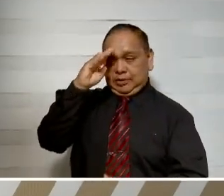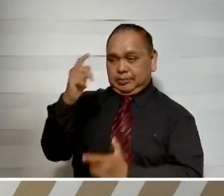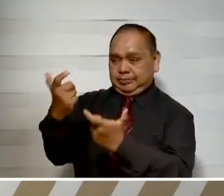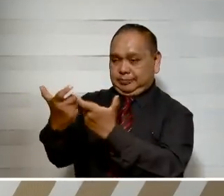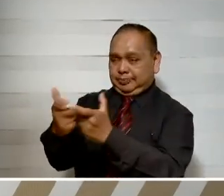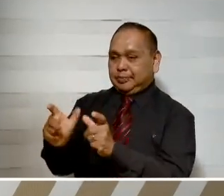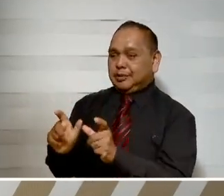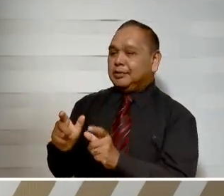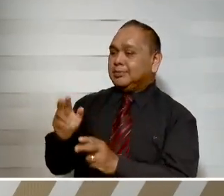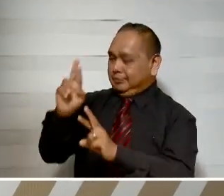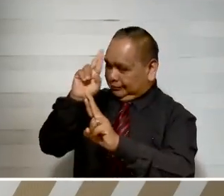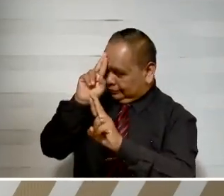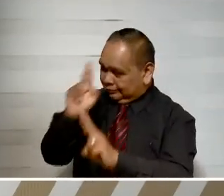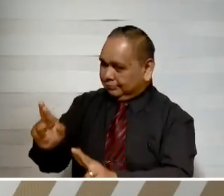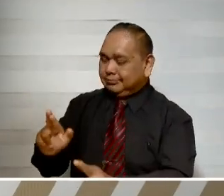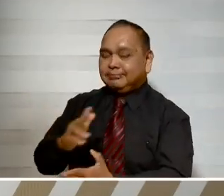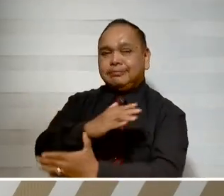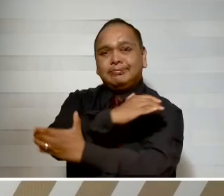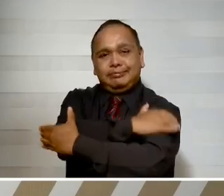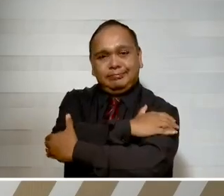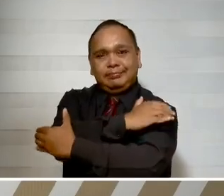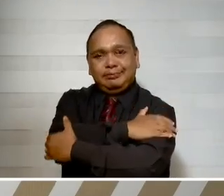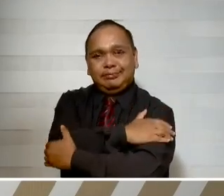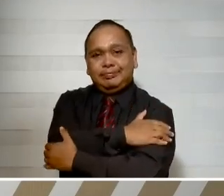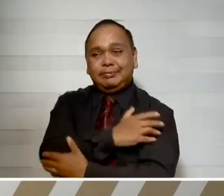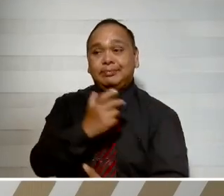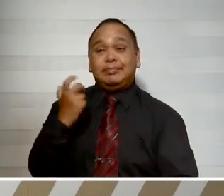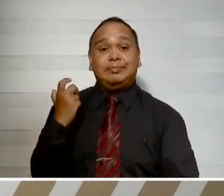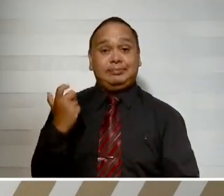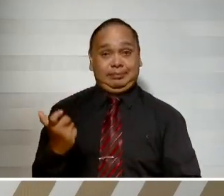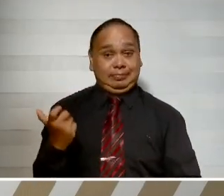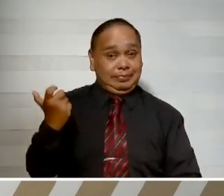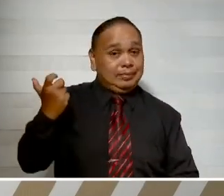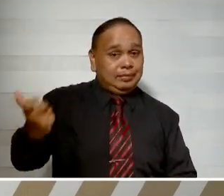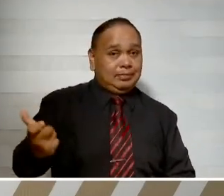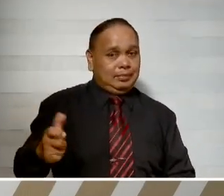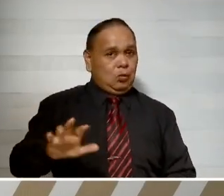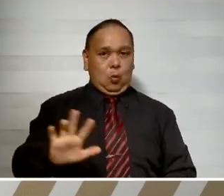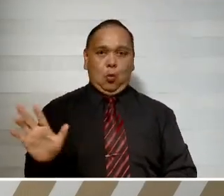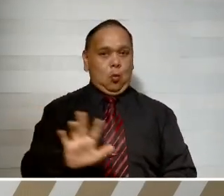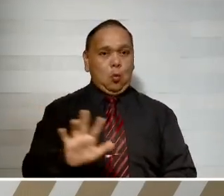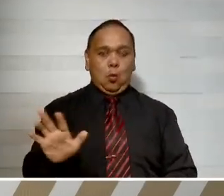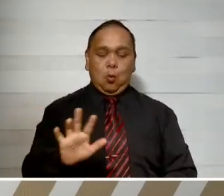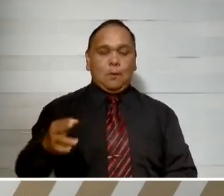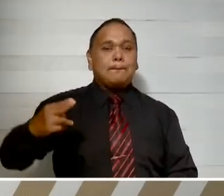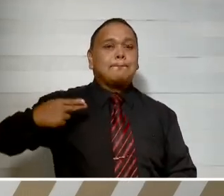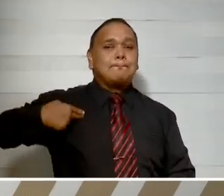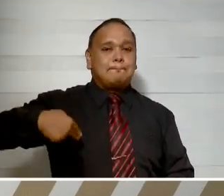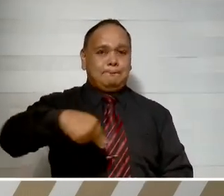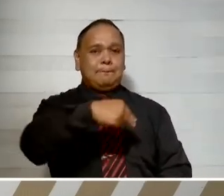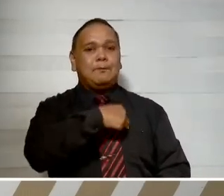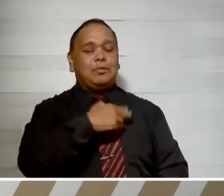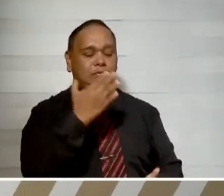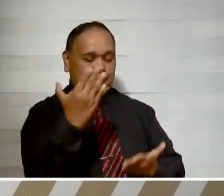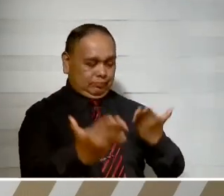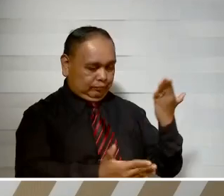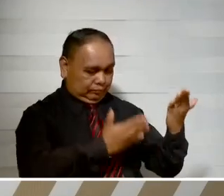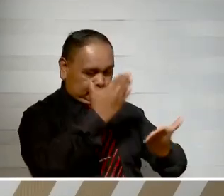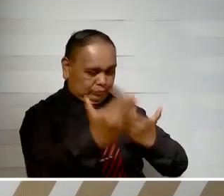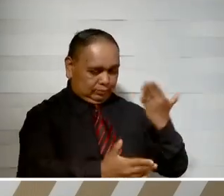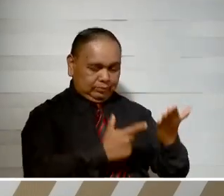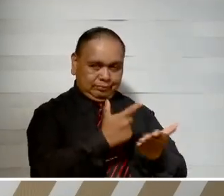a la Marina. La verdad, ni un peso. Bueno, nosotros pagamos y el estudio, el proyecto